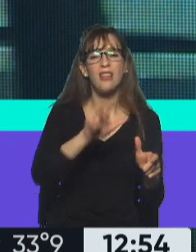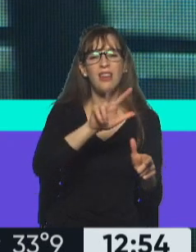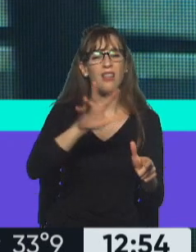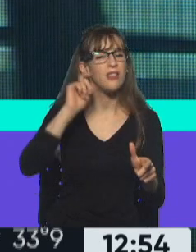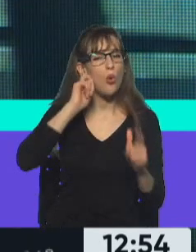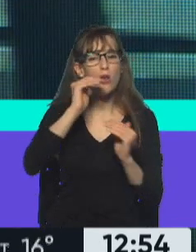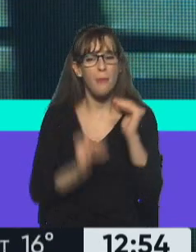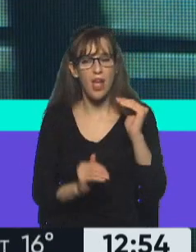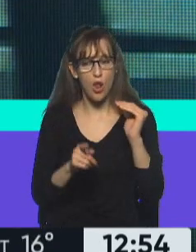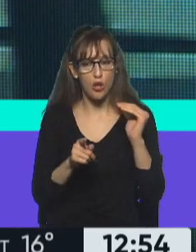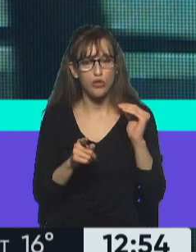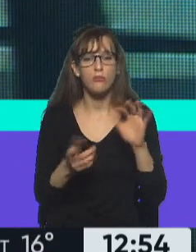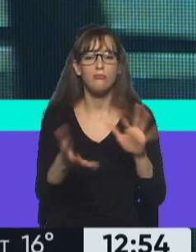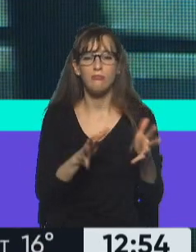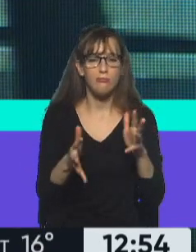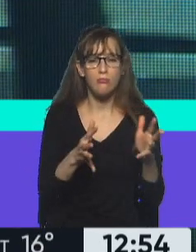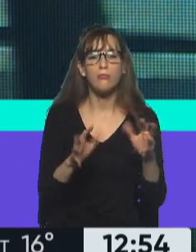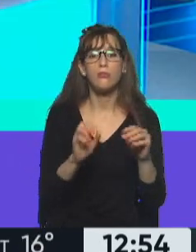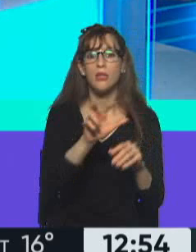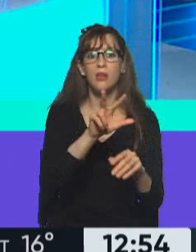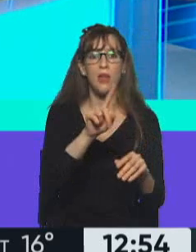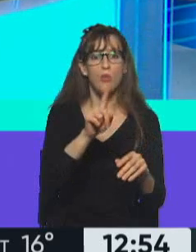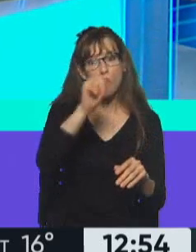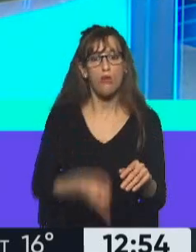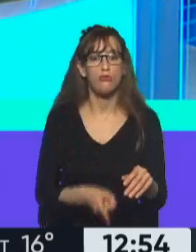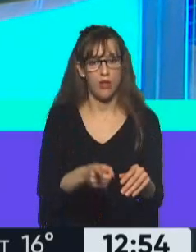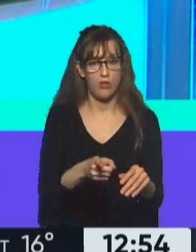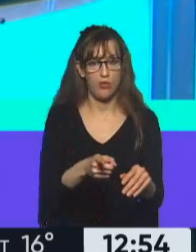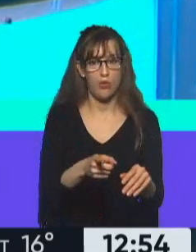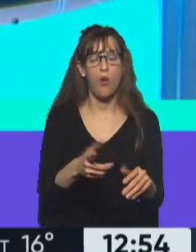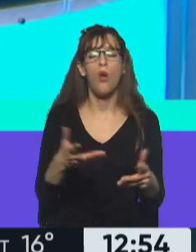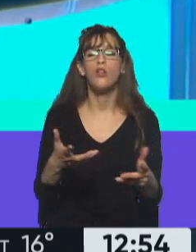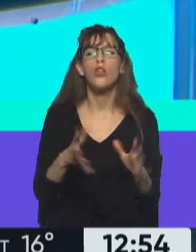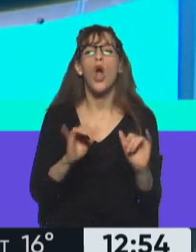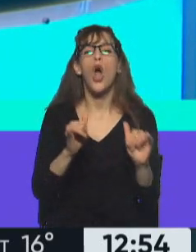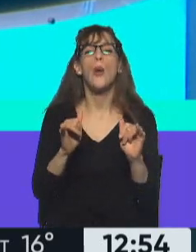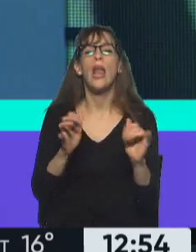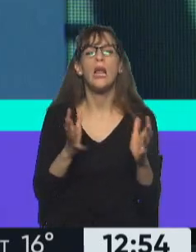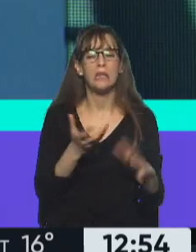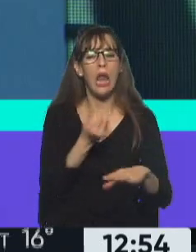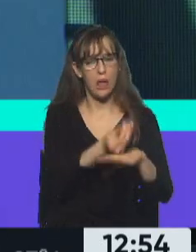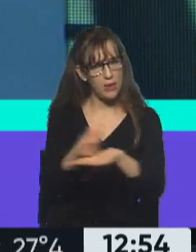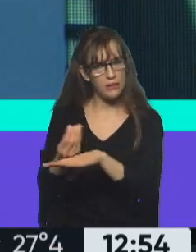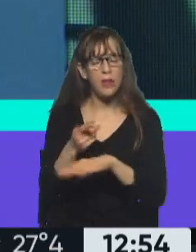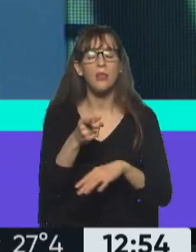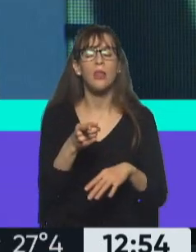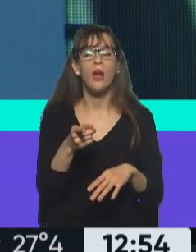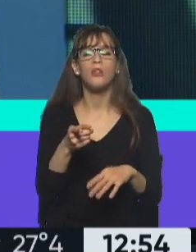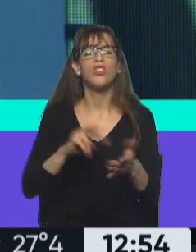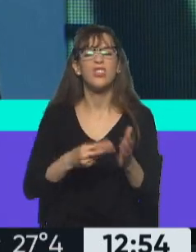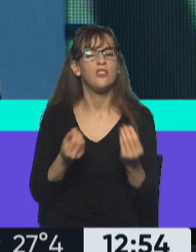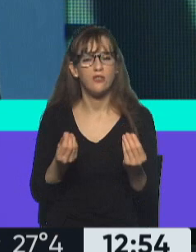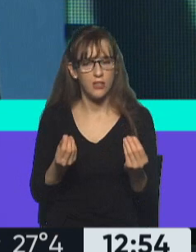población es más o menos en 31 32% o sea hay una sobre representación de la juventud que quiere decir esto que de alguna manera el